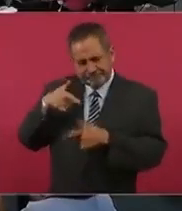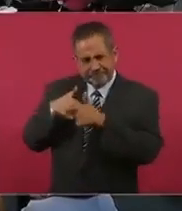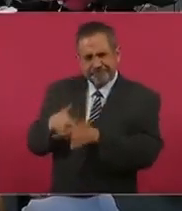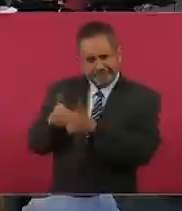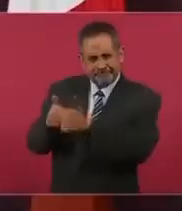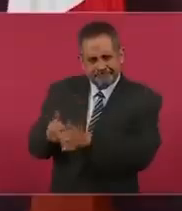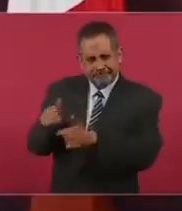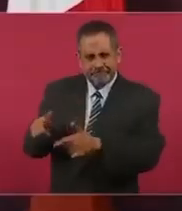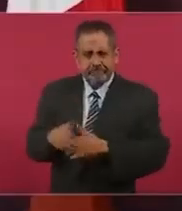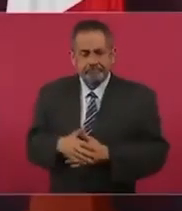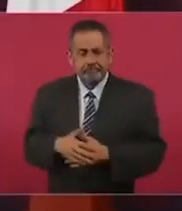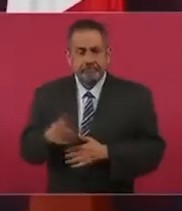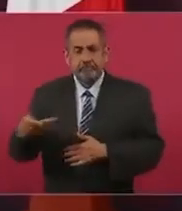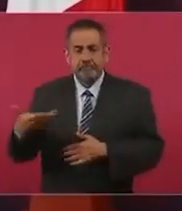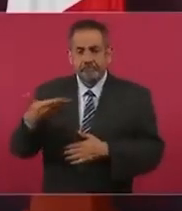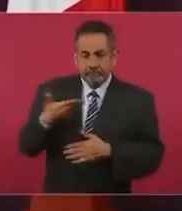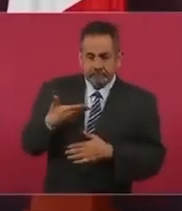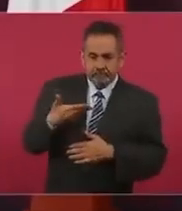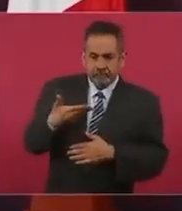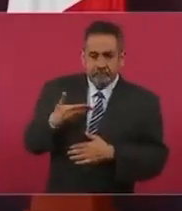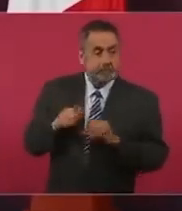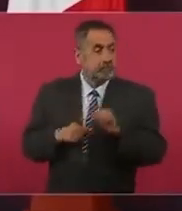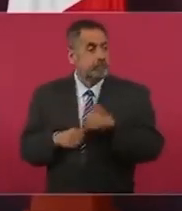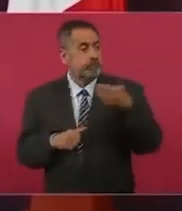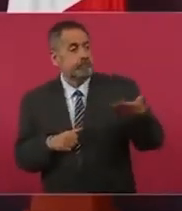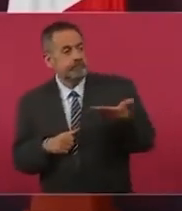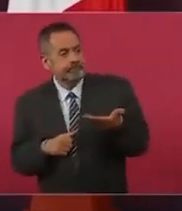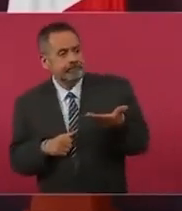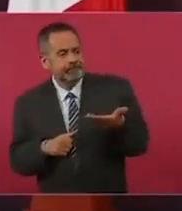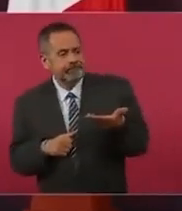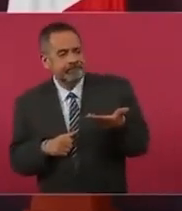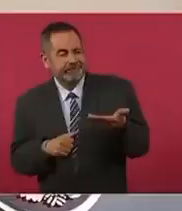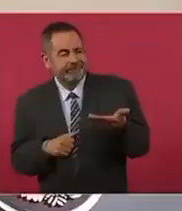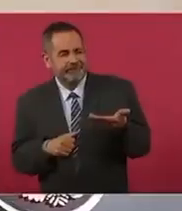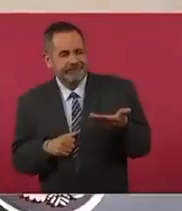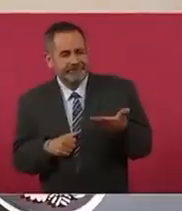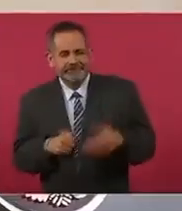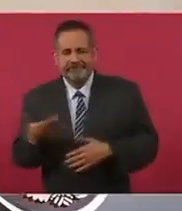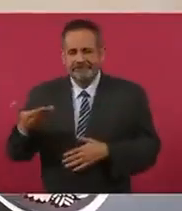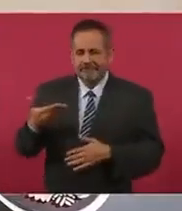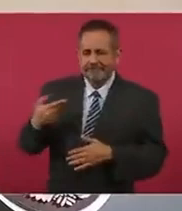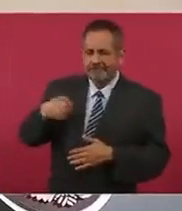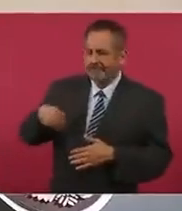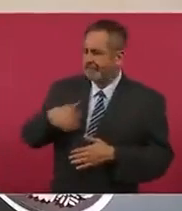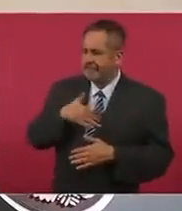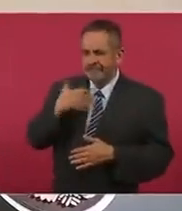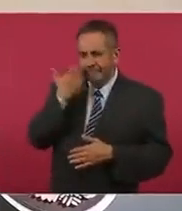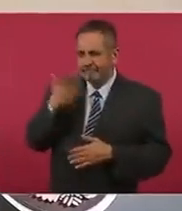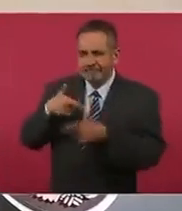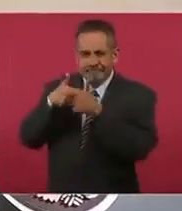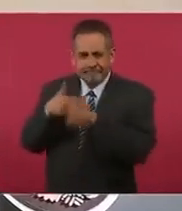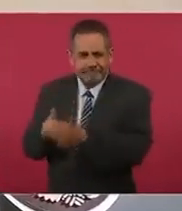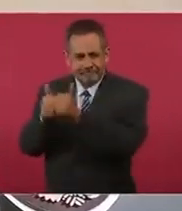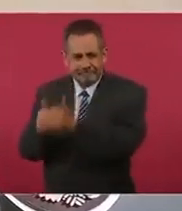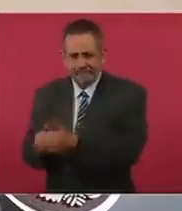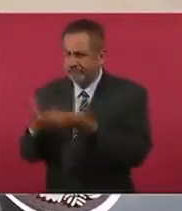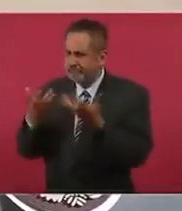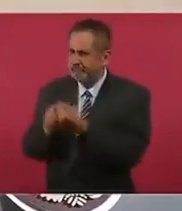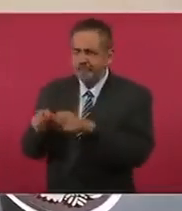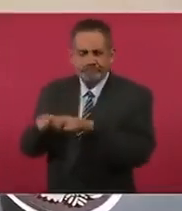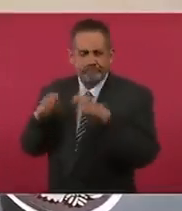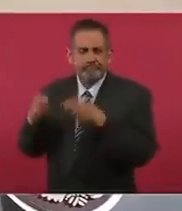él me propuso, me hicieron otra propuesta y le dije, ¿me permite seguir en su